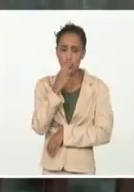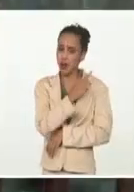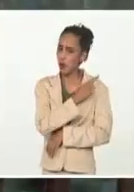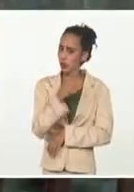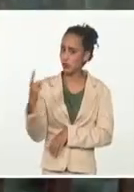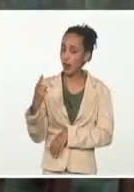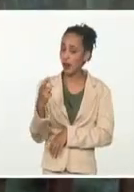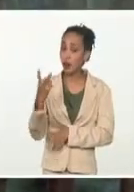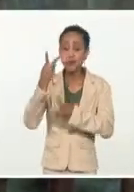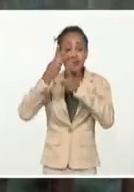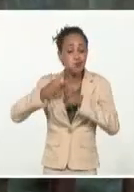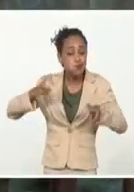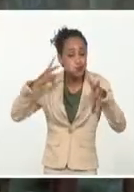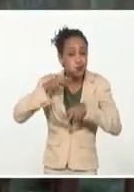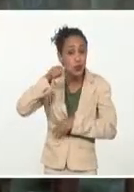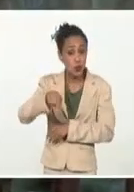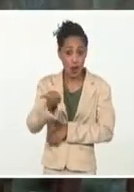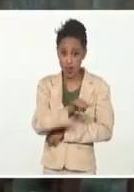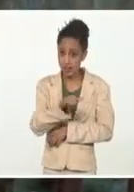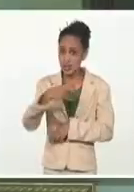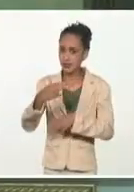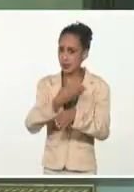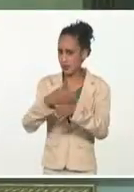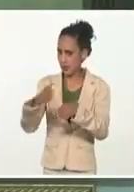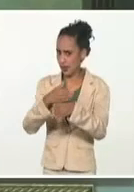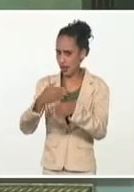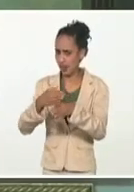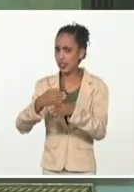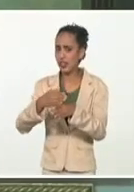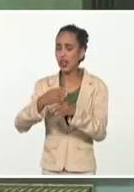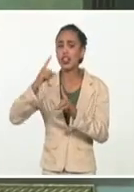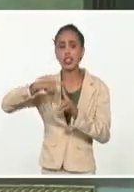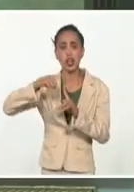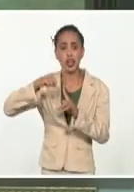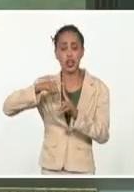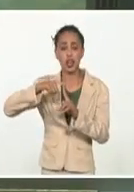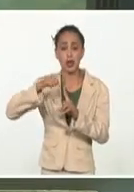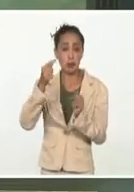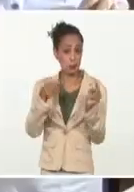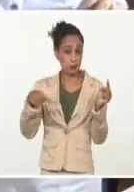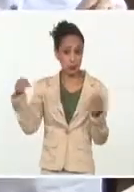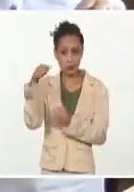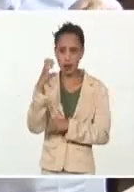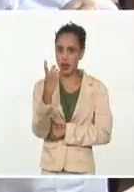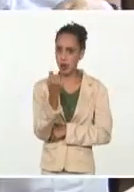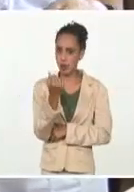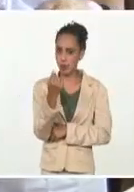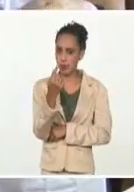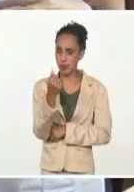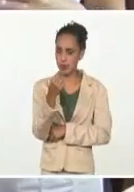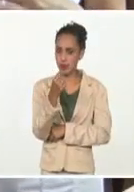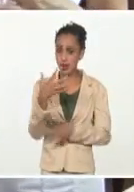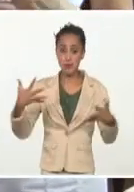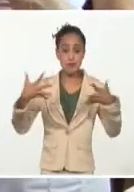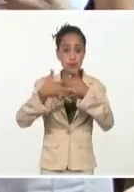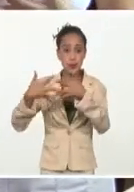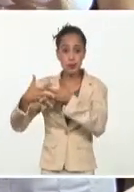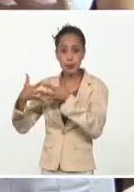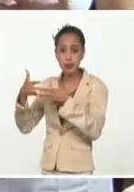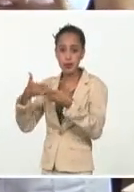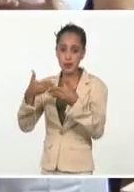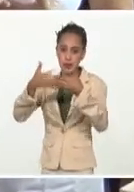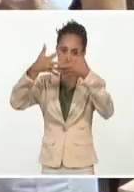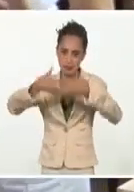la entidad acomete además varios emprendimientos que tienen en su centro la economía circular el encadenamiento productivo y un enfoque local